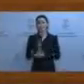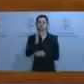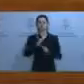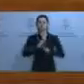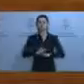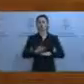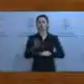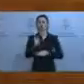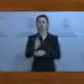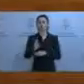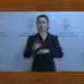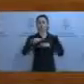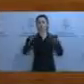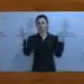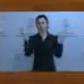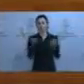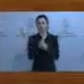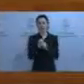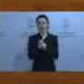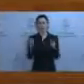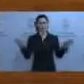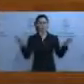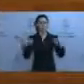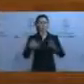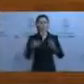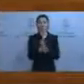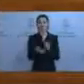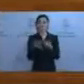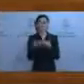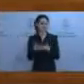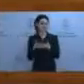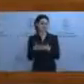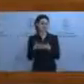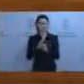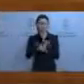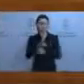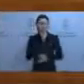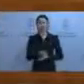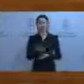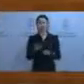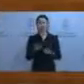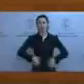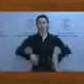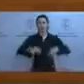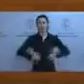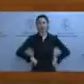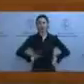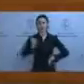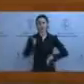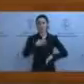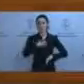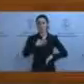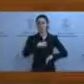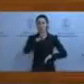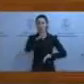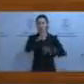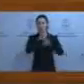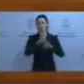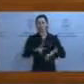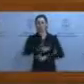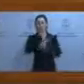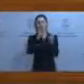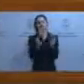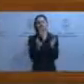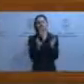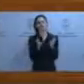oferta pública de empleo, la madre de todas las batallas, imposibilidad de normalizar por un problema que ha echado raíces en nuestro sistema sanitario